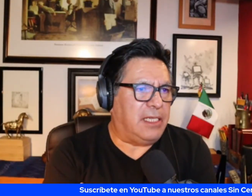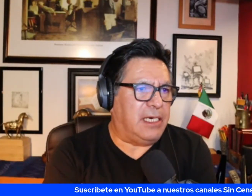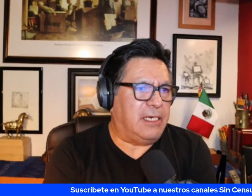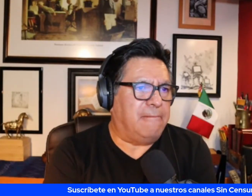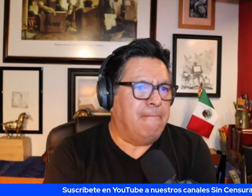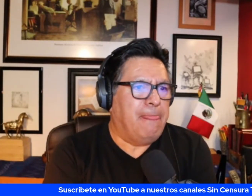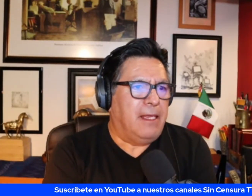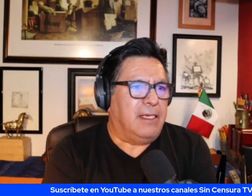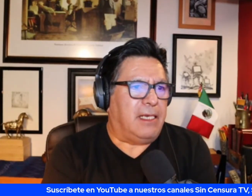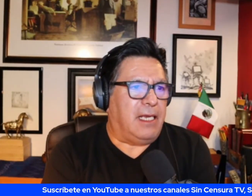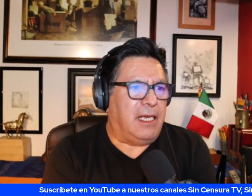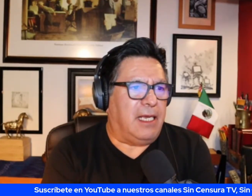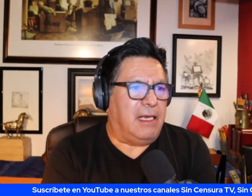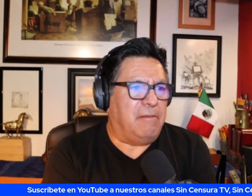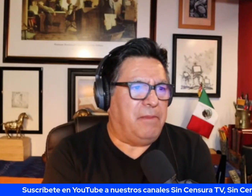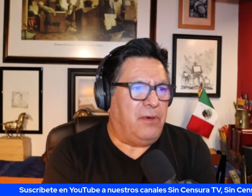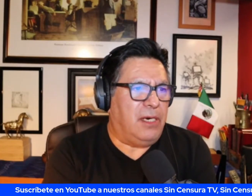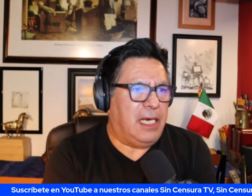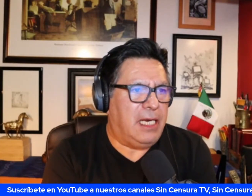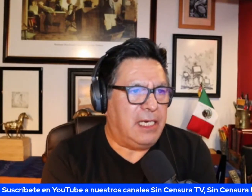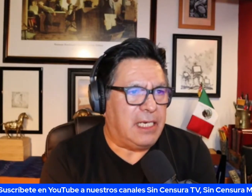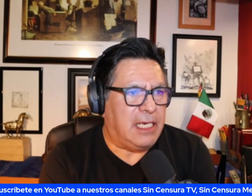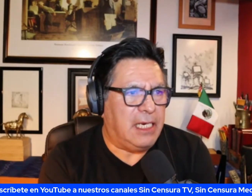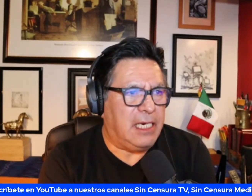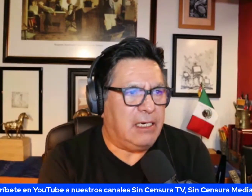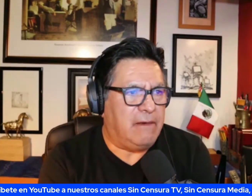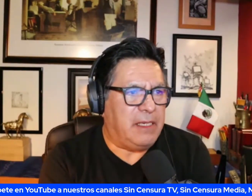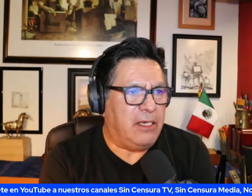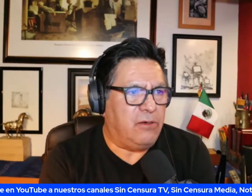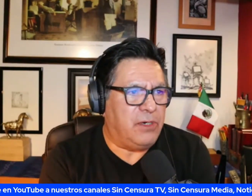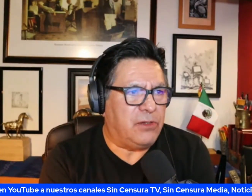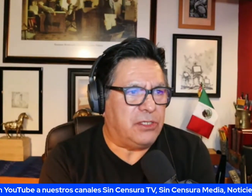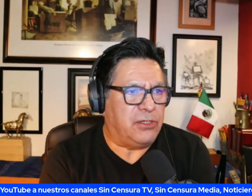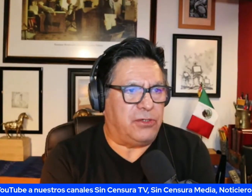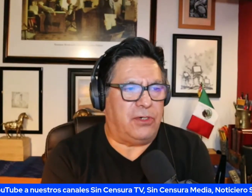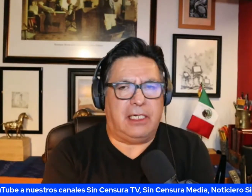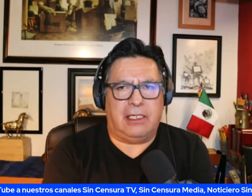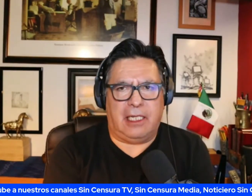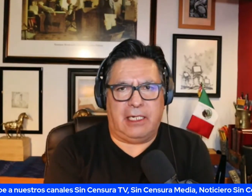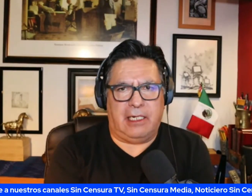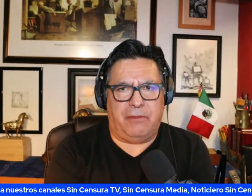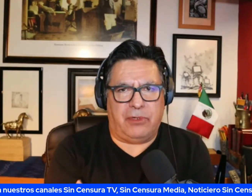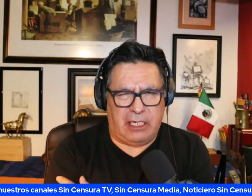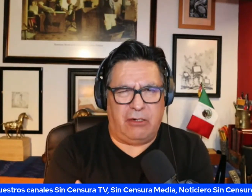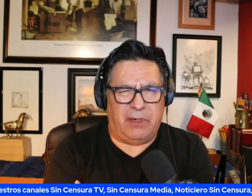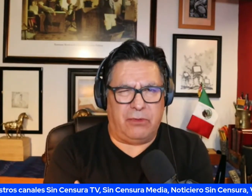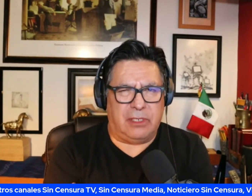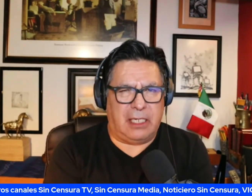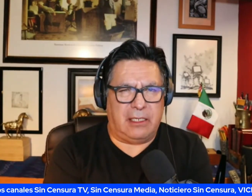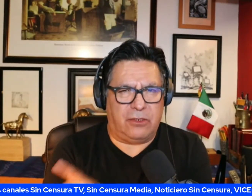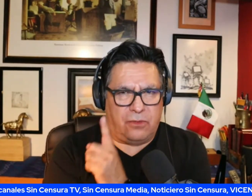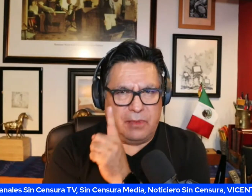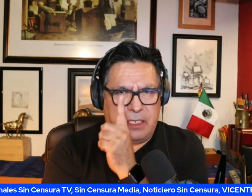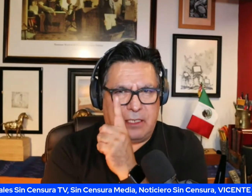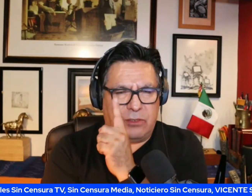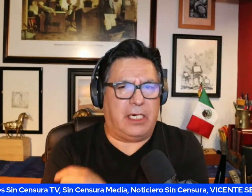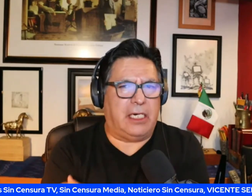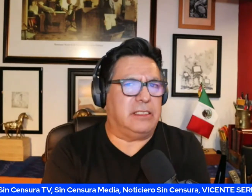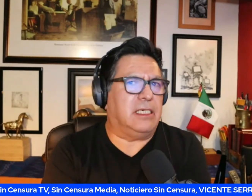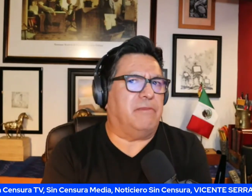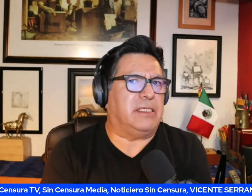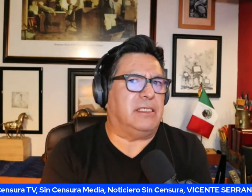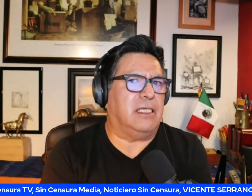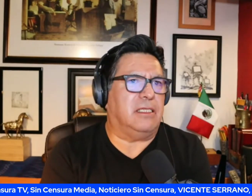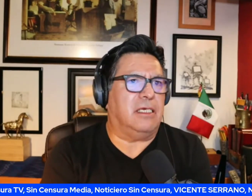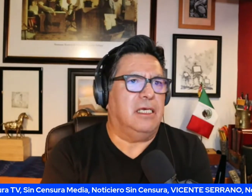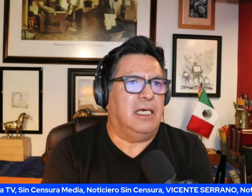a Adriana que me ponga el video número 18, querida Adriana, porque quiero preguntarle sobre esta sugerencia